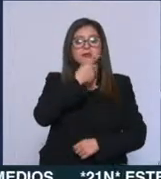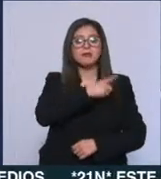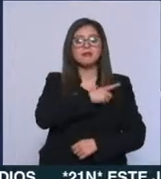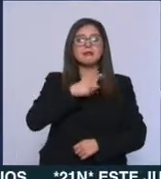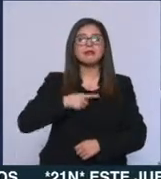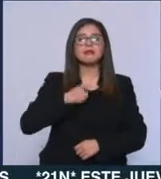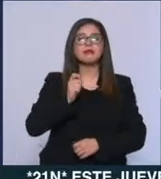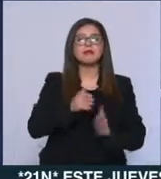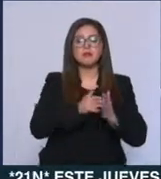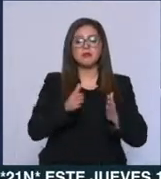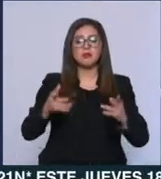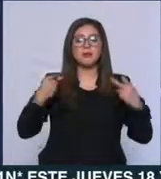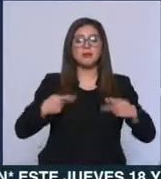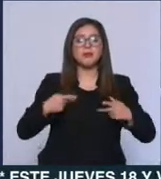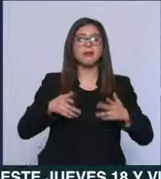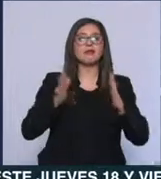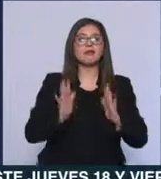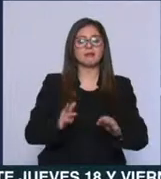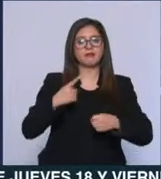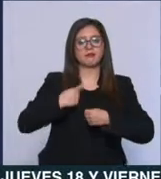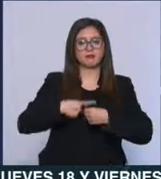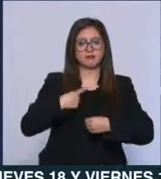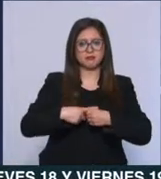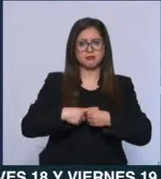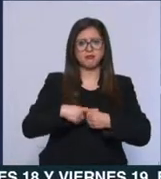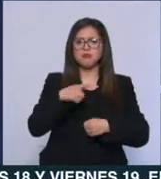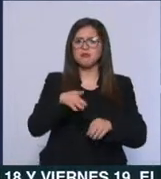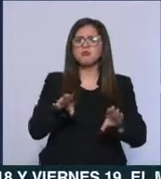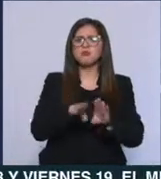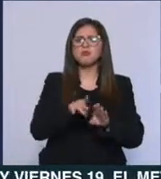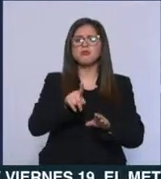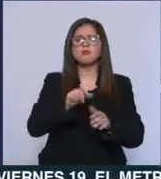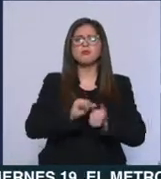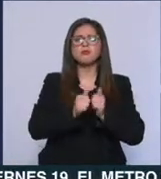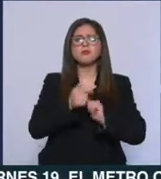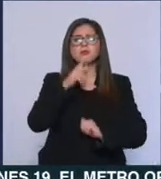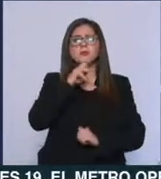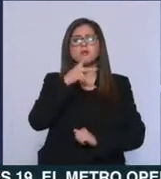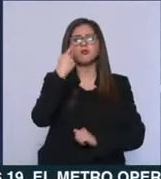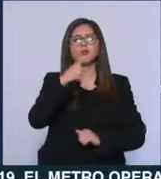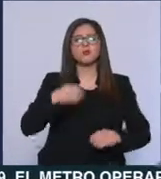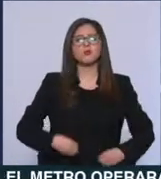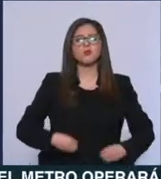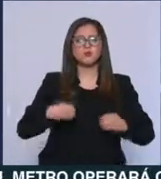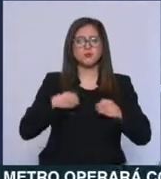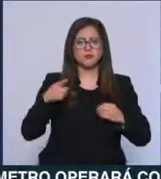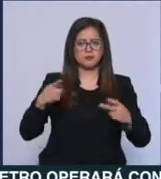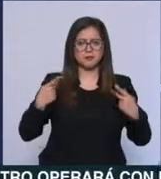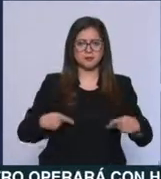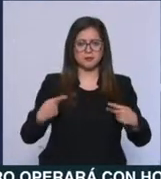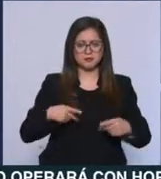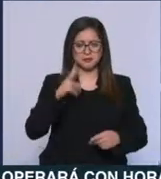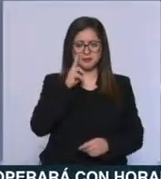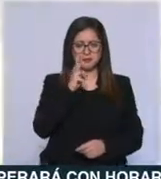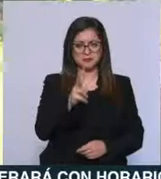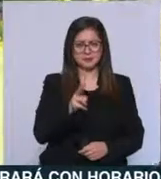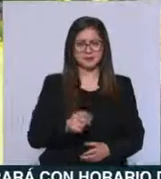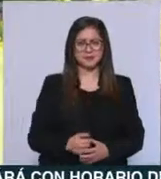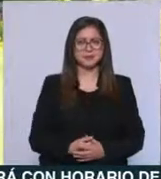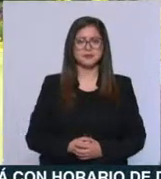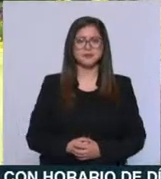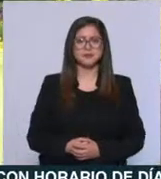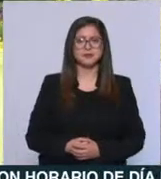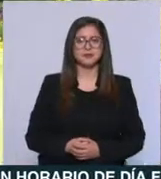seguir las personas con este padecimiento y sobre cómo mejorar la calidad de vida de los pacientes. Vamos a ver, acompáñenos.